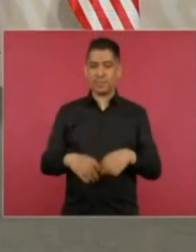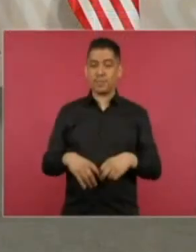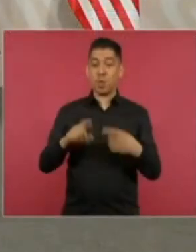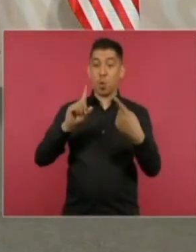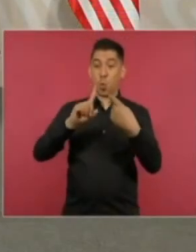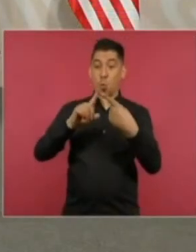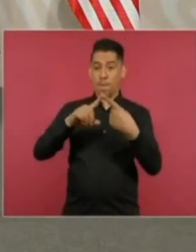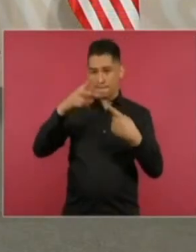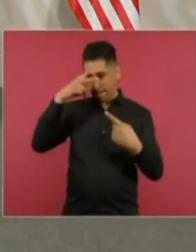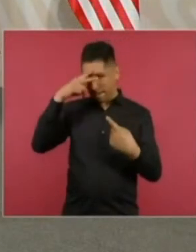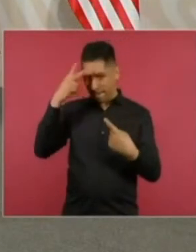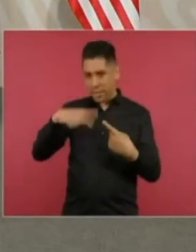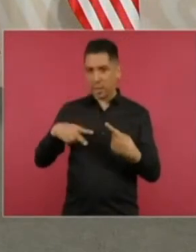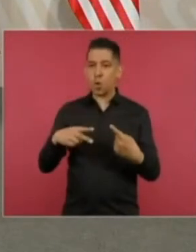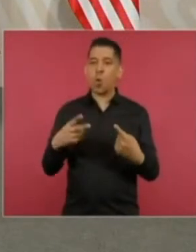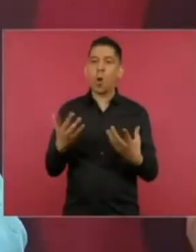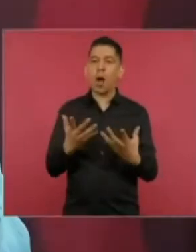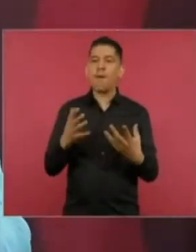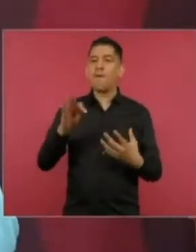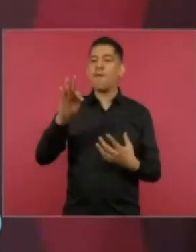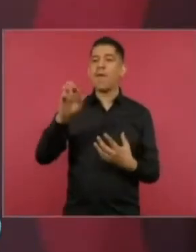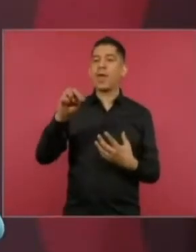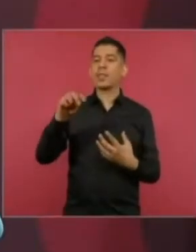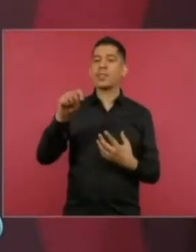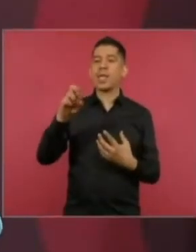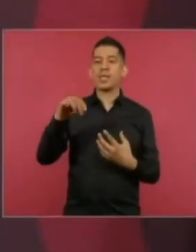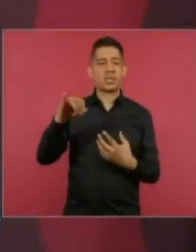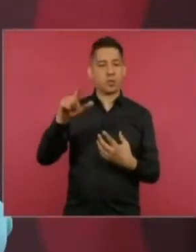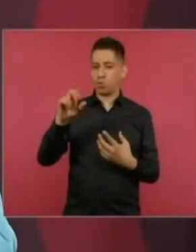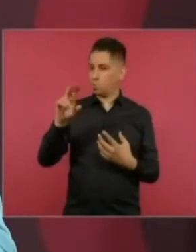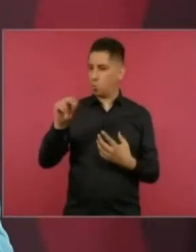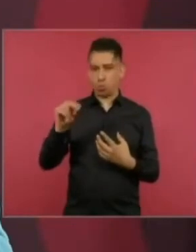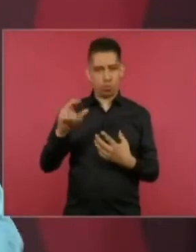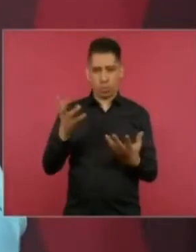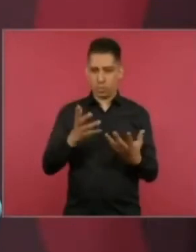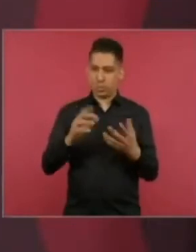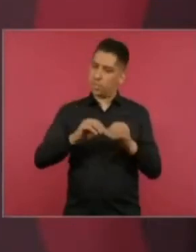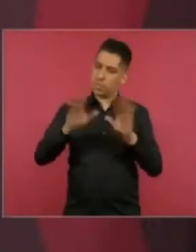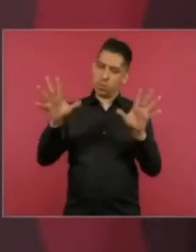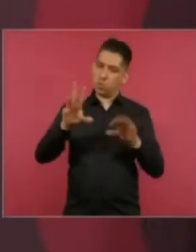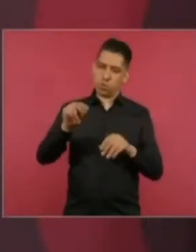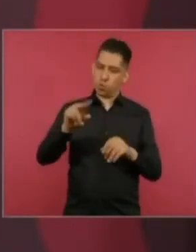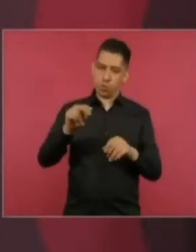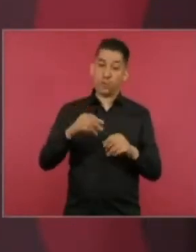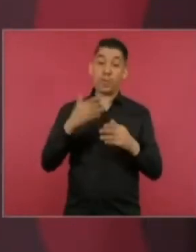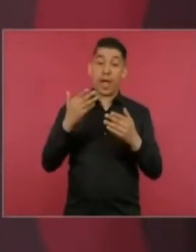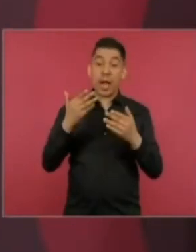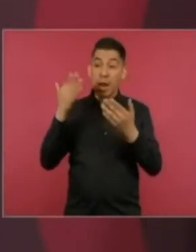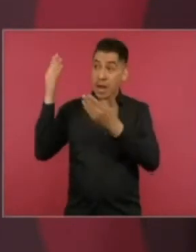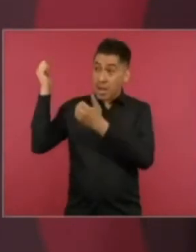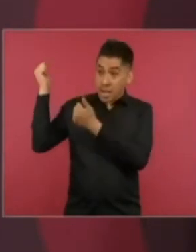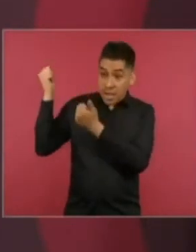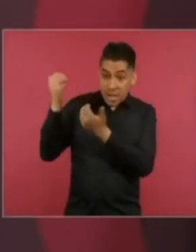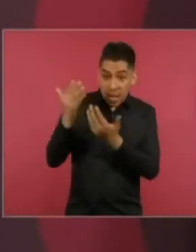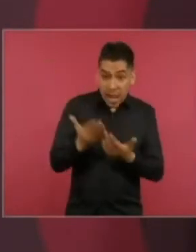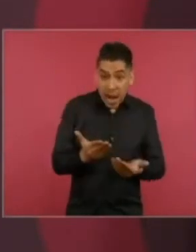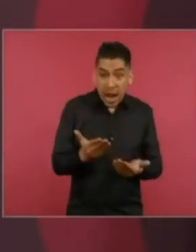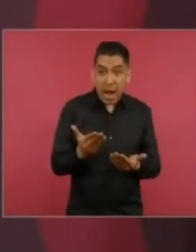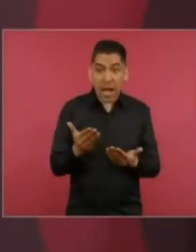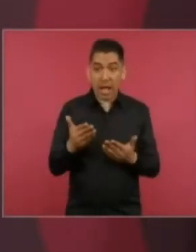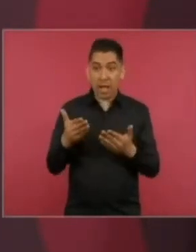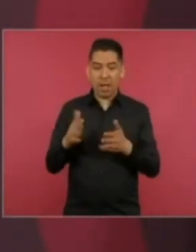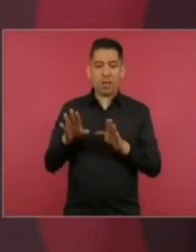produce precursores de fentanilo, eso está clarísimo. Los precursores nos llegan sobre todo por la vía de los puertos,